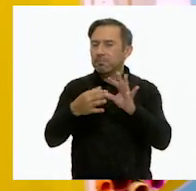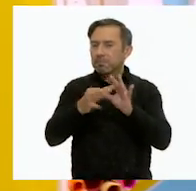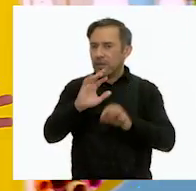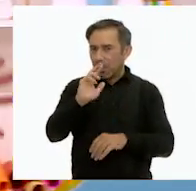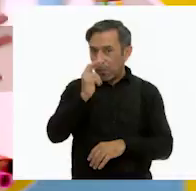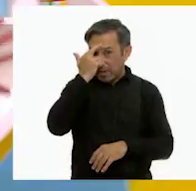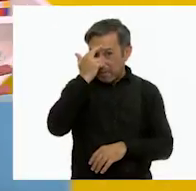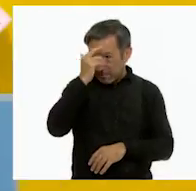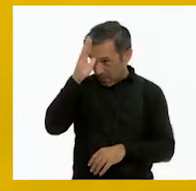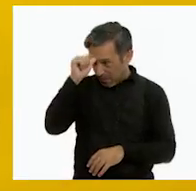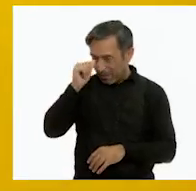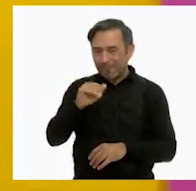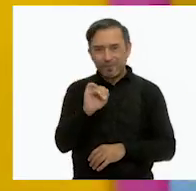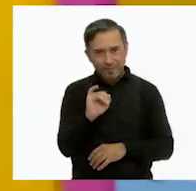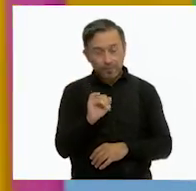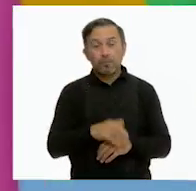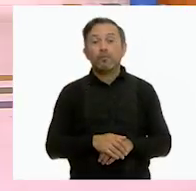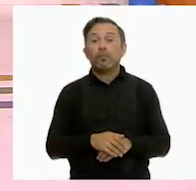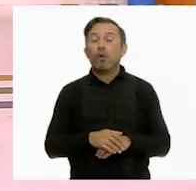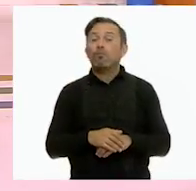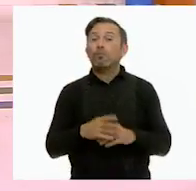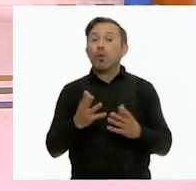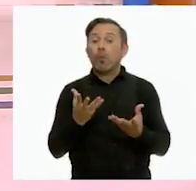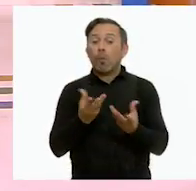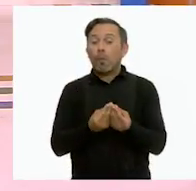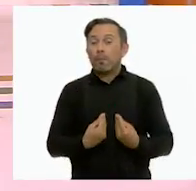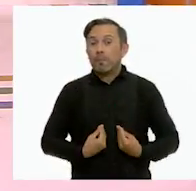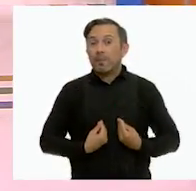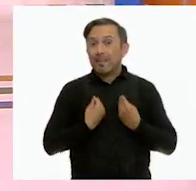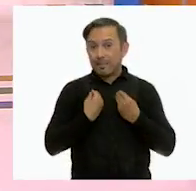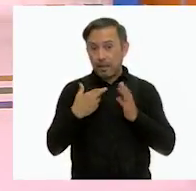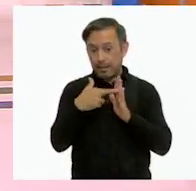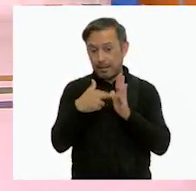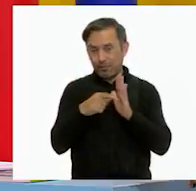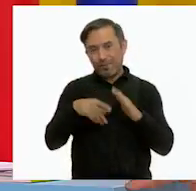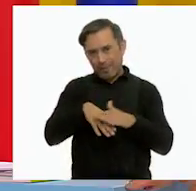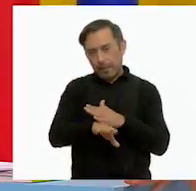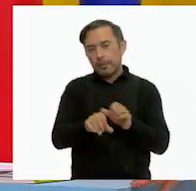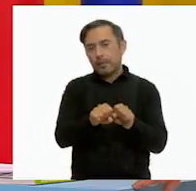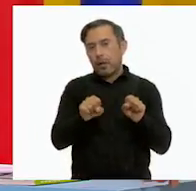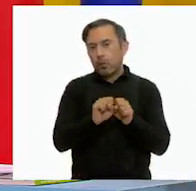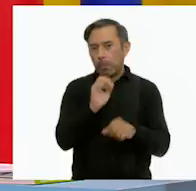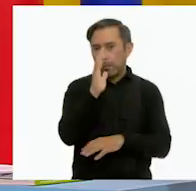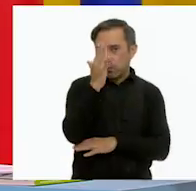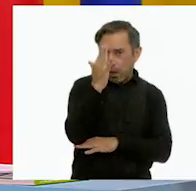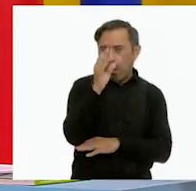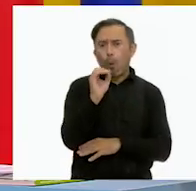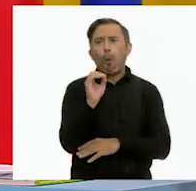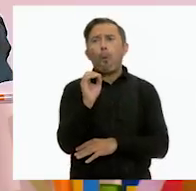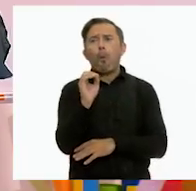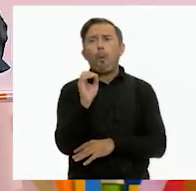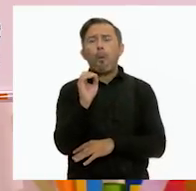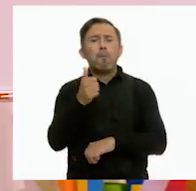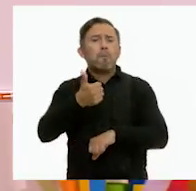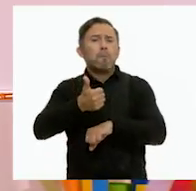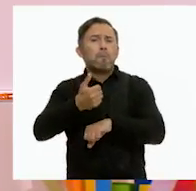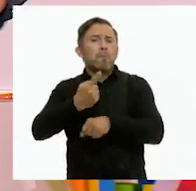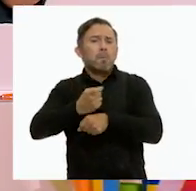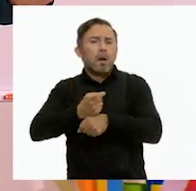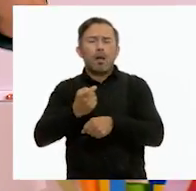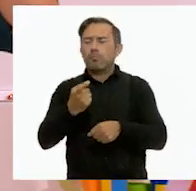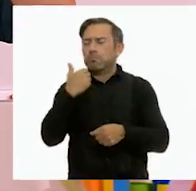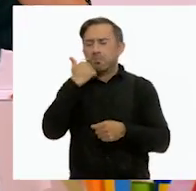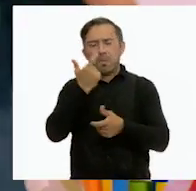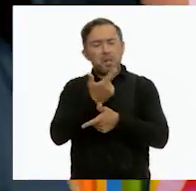recordar entonces las reglas de convivencia de nuestro salón preescolar o de nuestro salón de primaria. De nuestro salón que